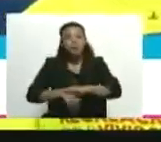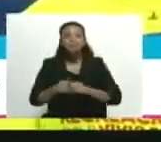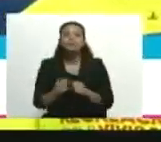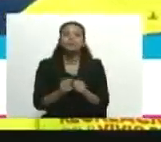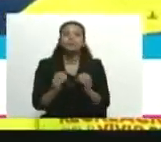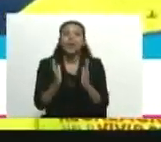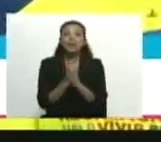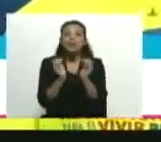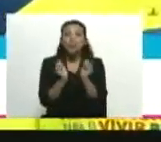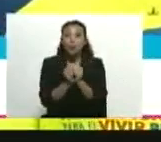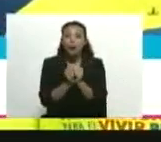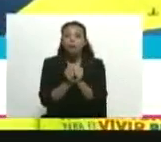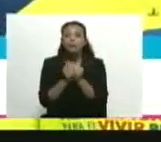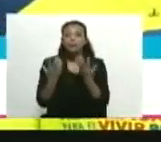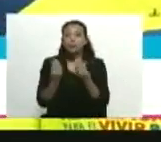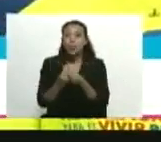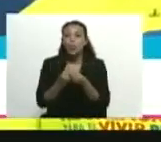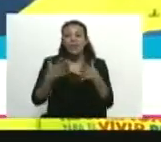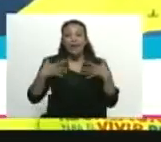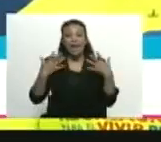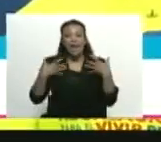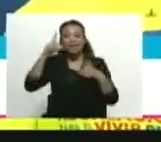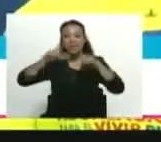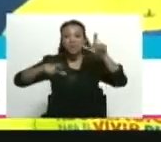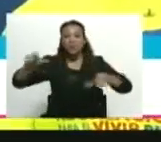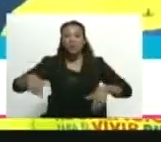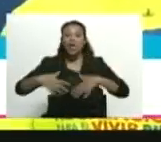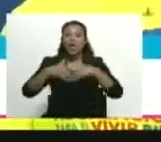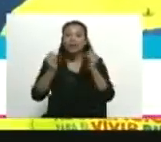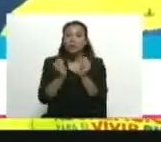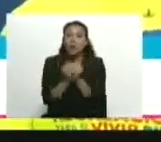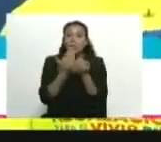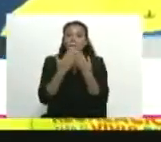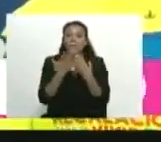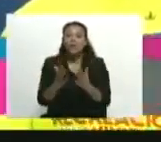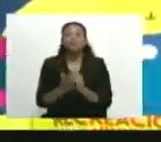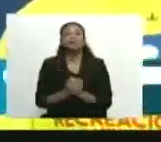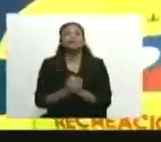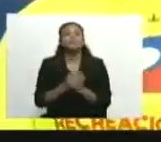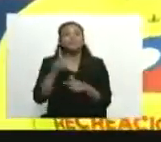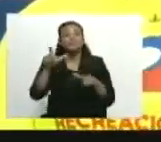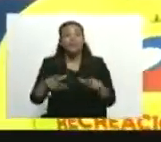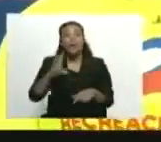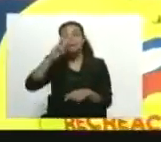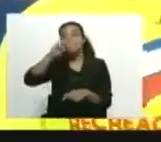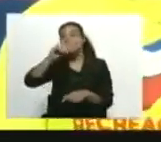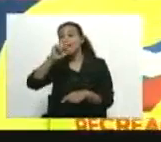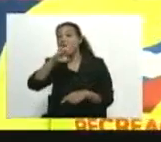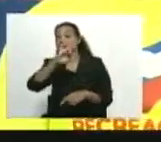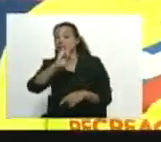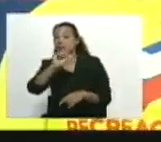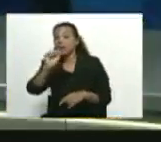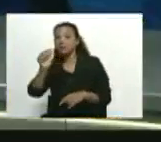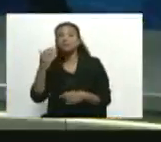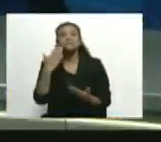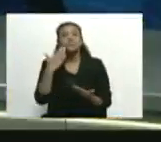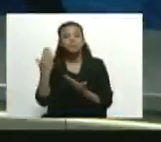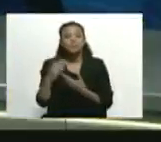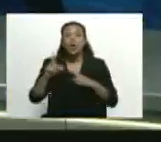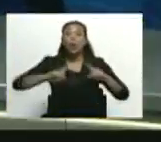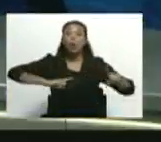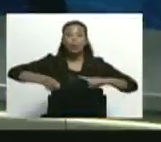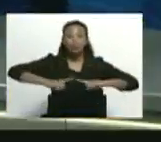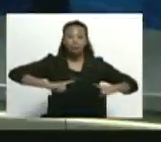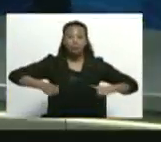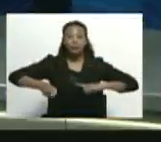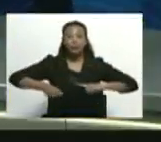llama? Con gente alegre y bueno, Anzuate y que te enamoras, María Amatima. ¿María? Coordinadora, María Amatima, coordinadora.